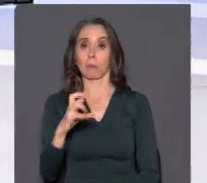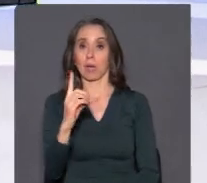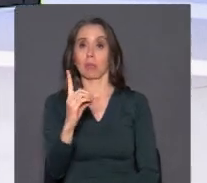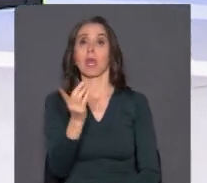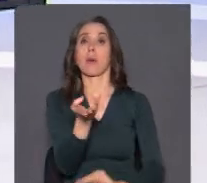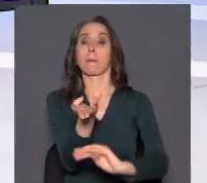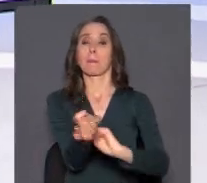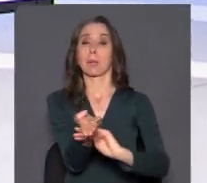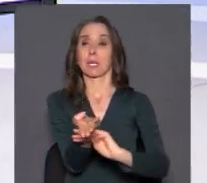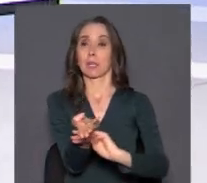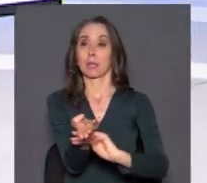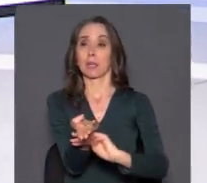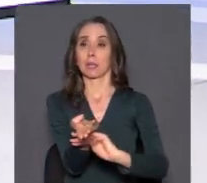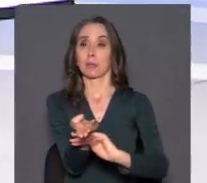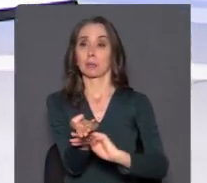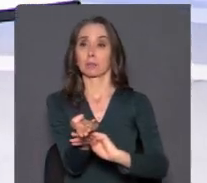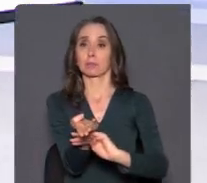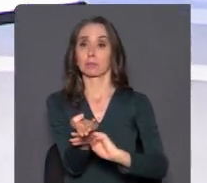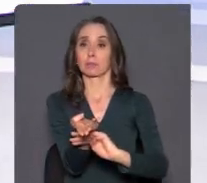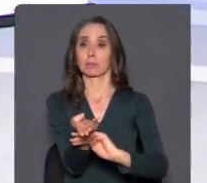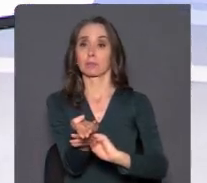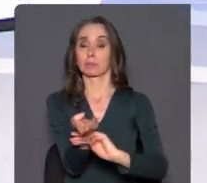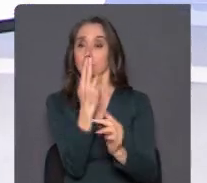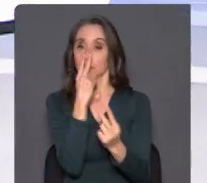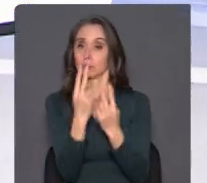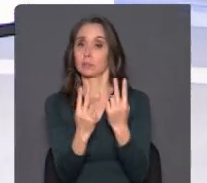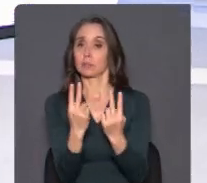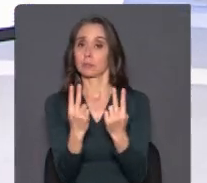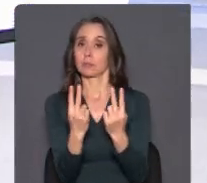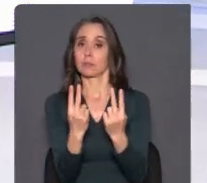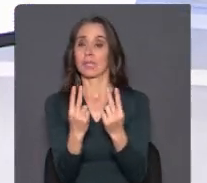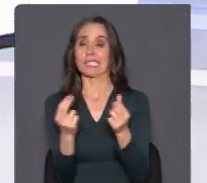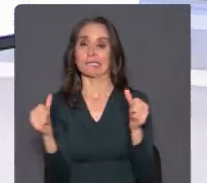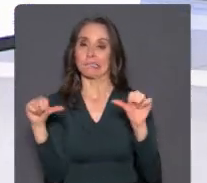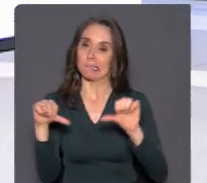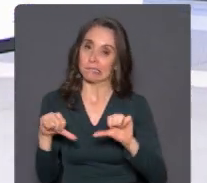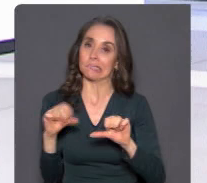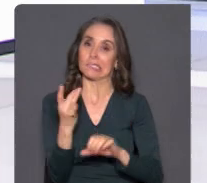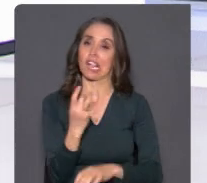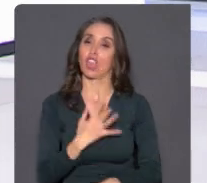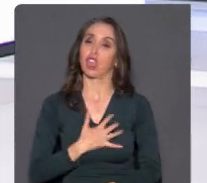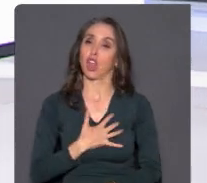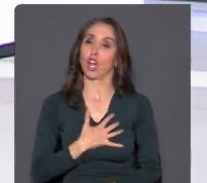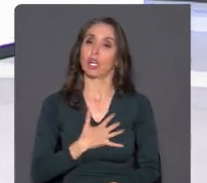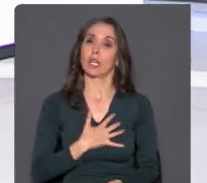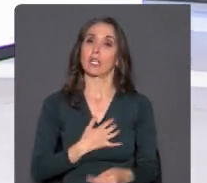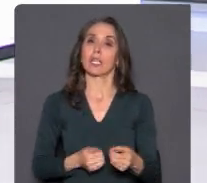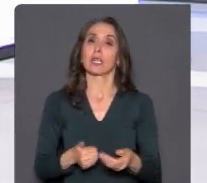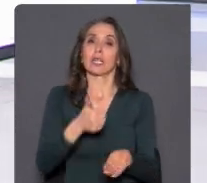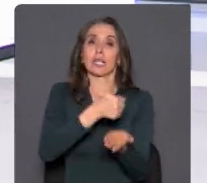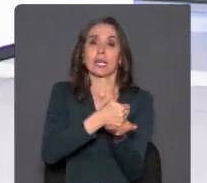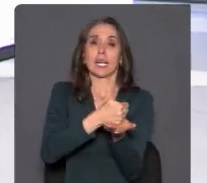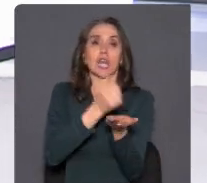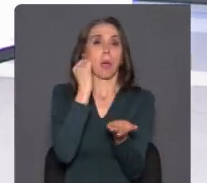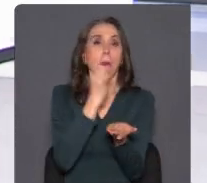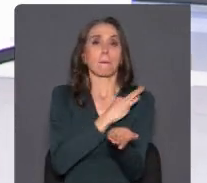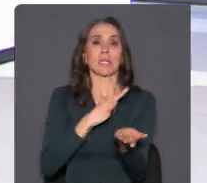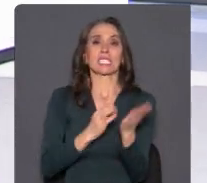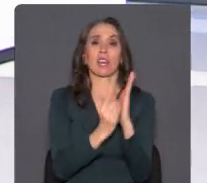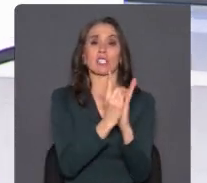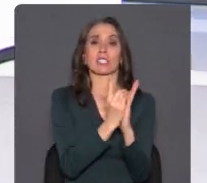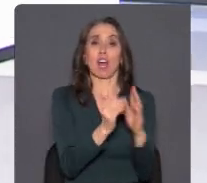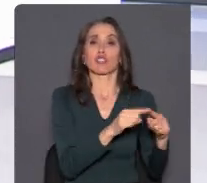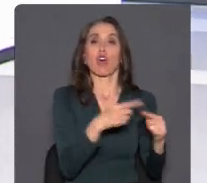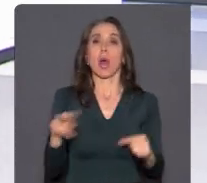que ha sido de alguna manera, se ha visto dañado o dolido por la salida de Janet Vega, que era su ministra de Desarrollo Social.